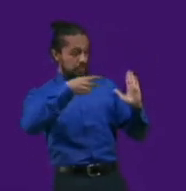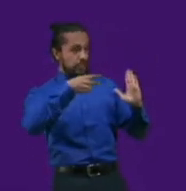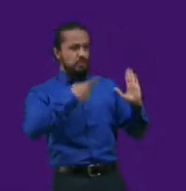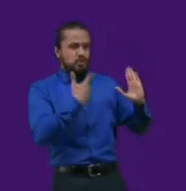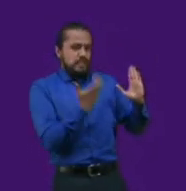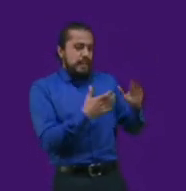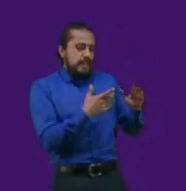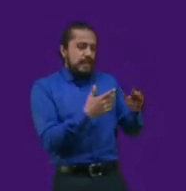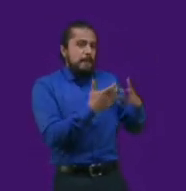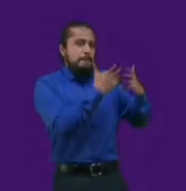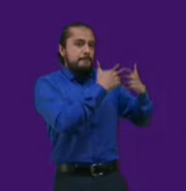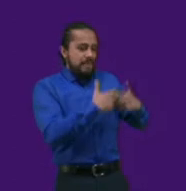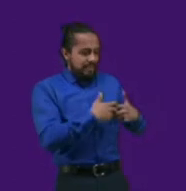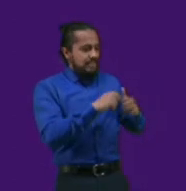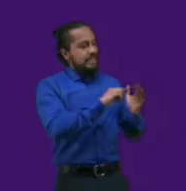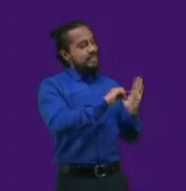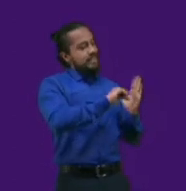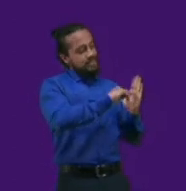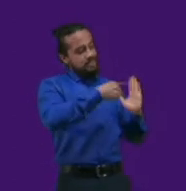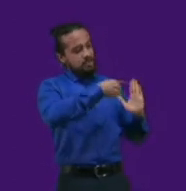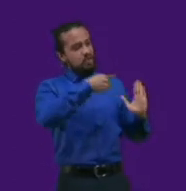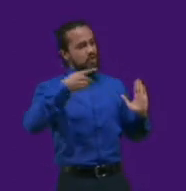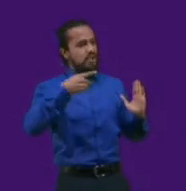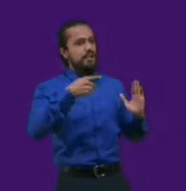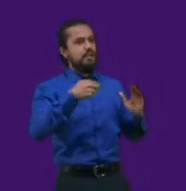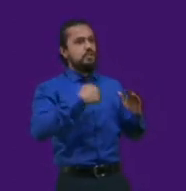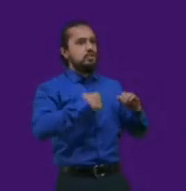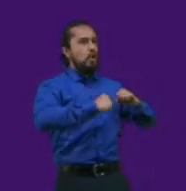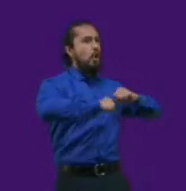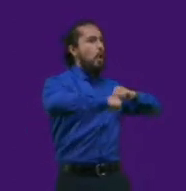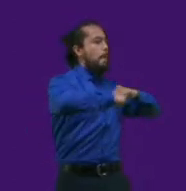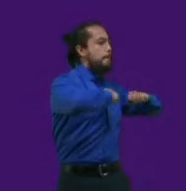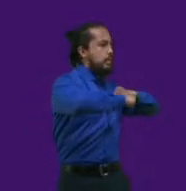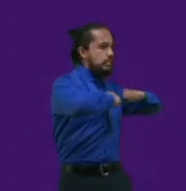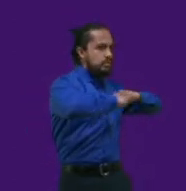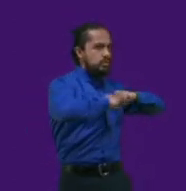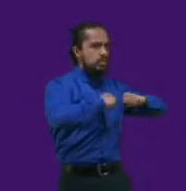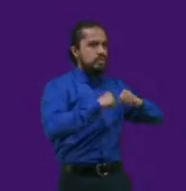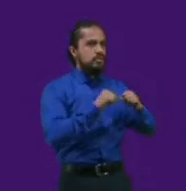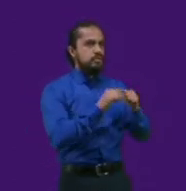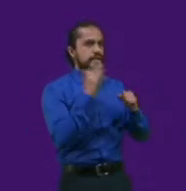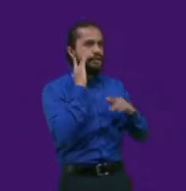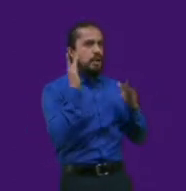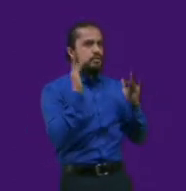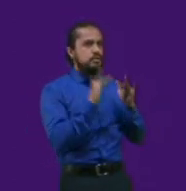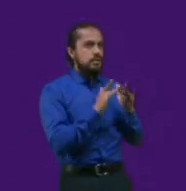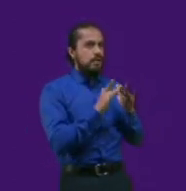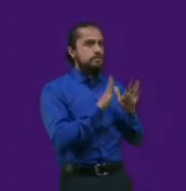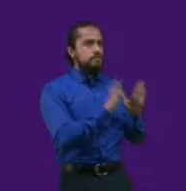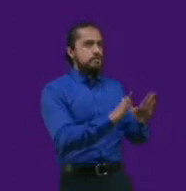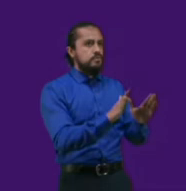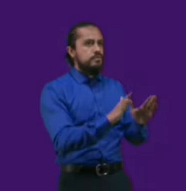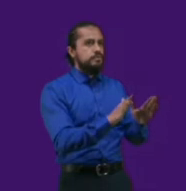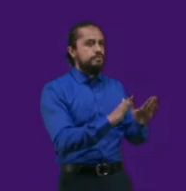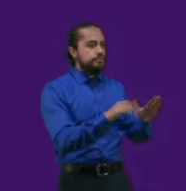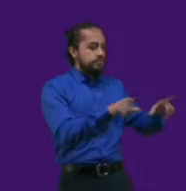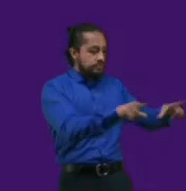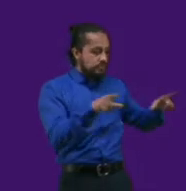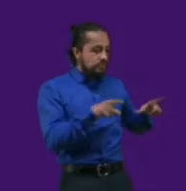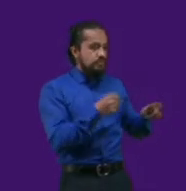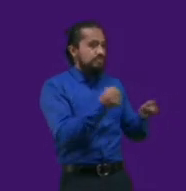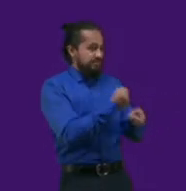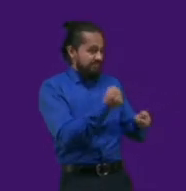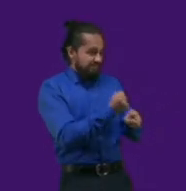que toda esa operación que yo conocía de factoring, de acceso a capital de trabajo para una pequeña o mediana